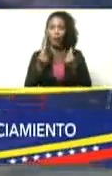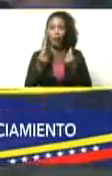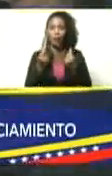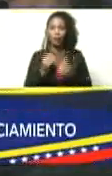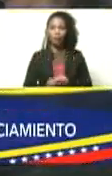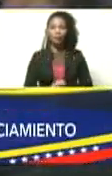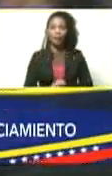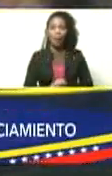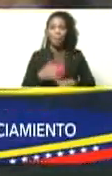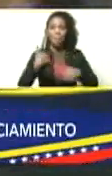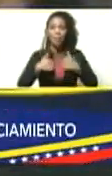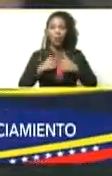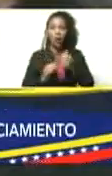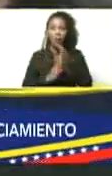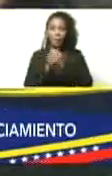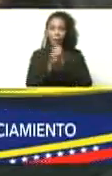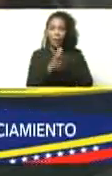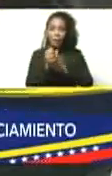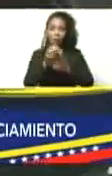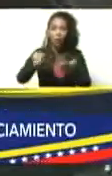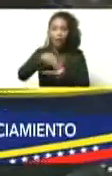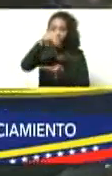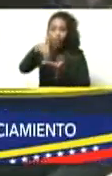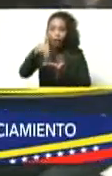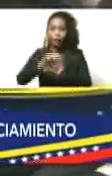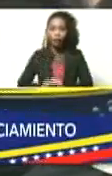miércoles de emprendimiento nacional.